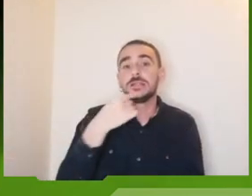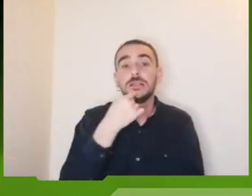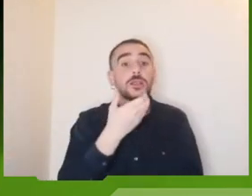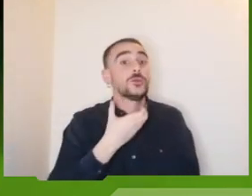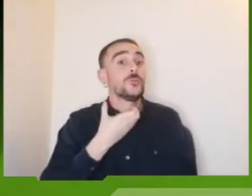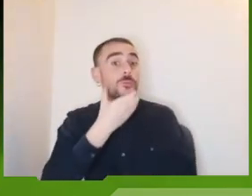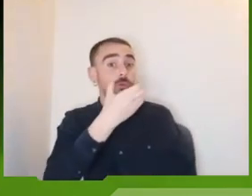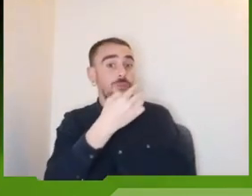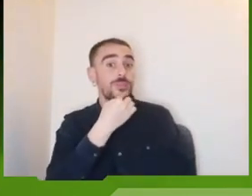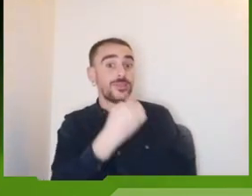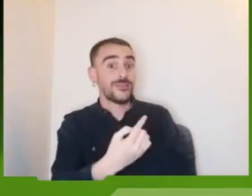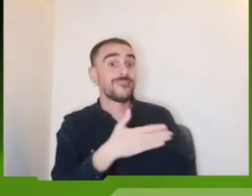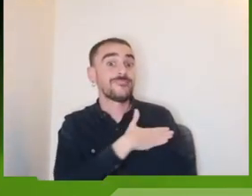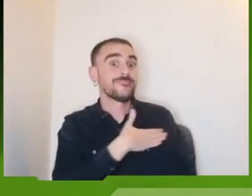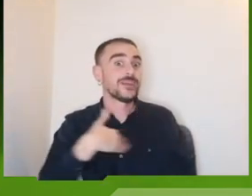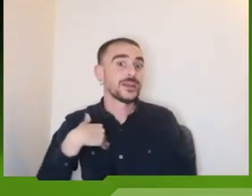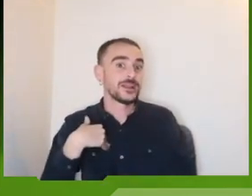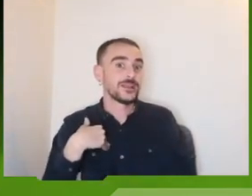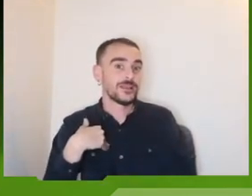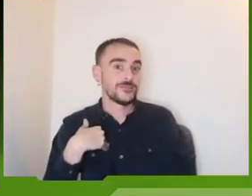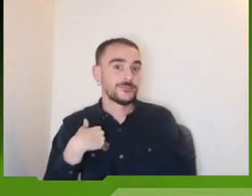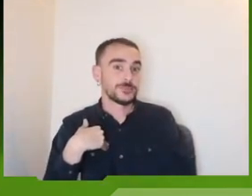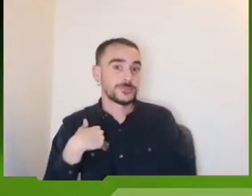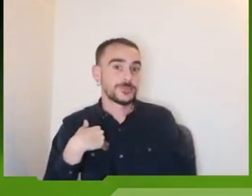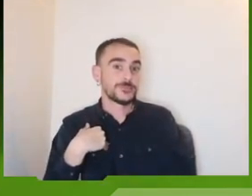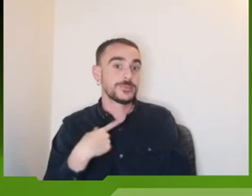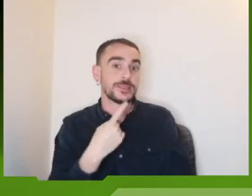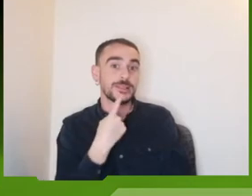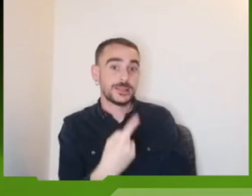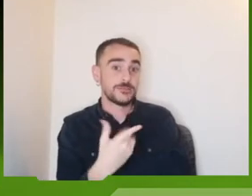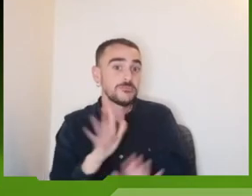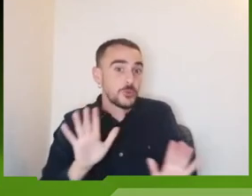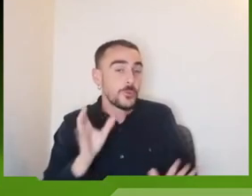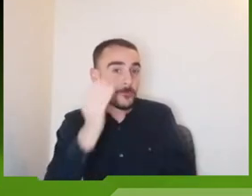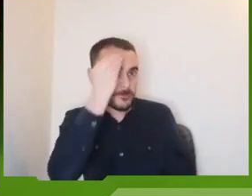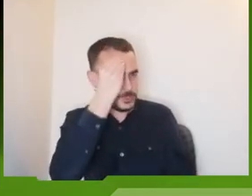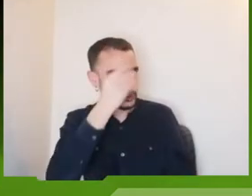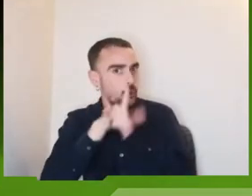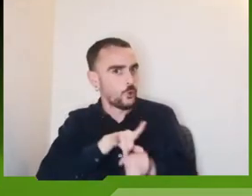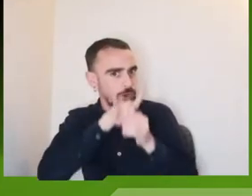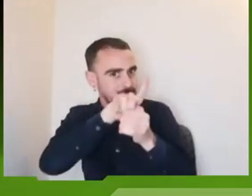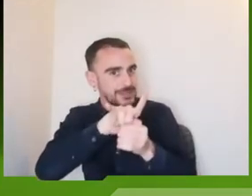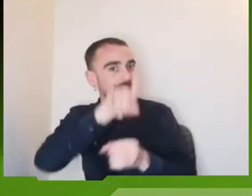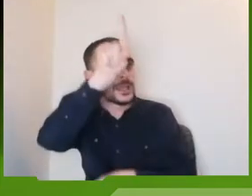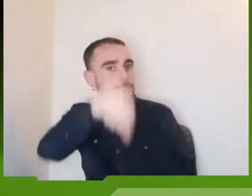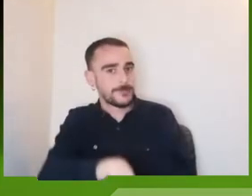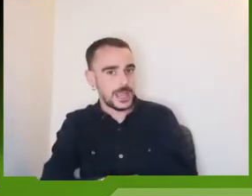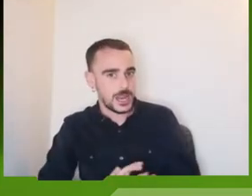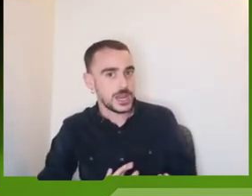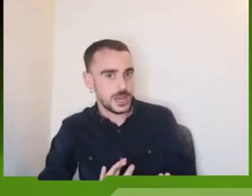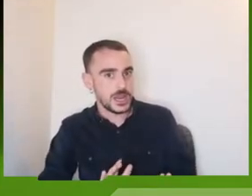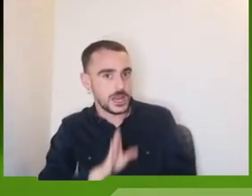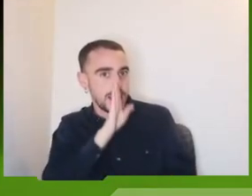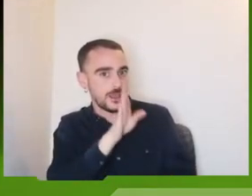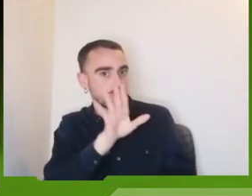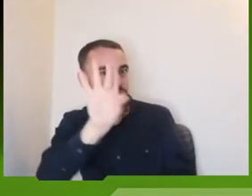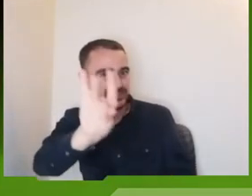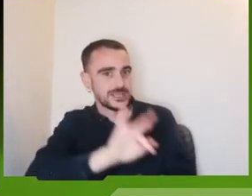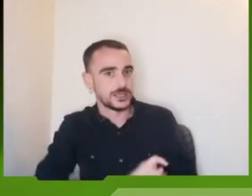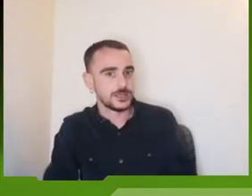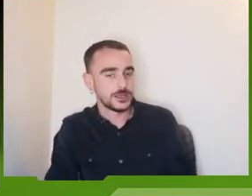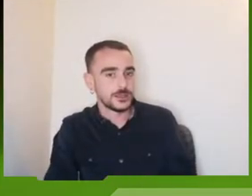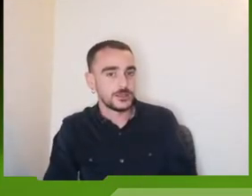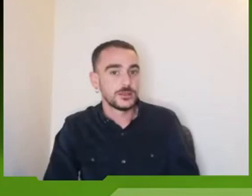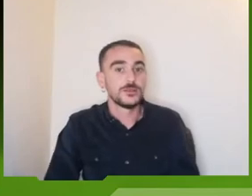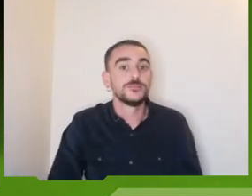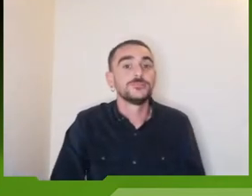quería, perdona, os quería decir que seguramente sí que lo hacemos el directo. Sí, porque